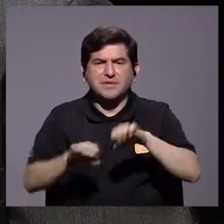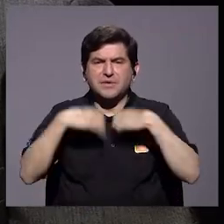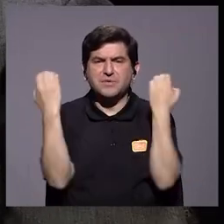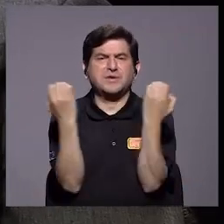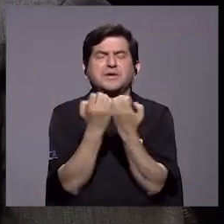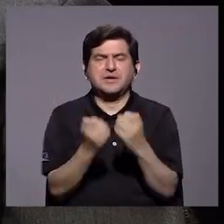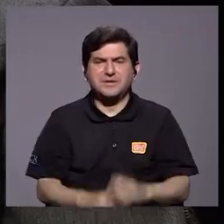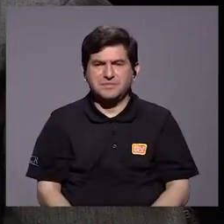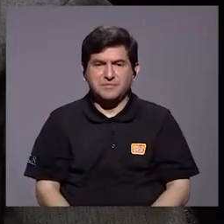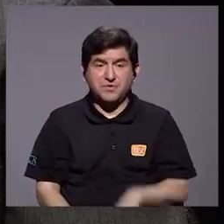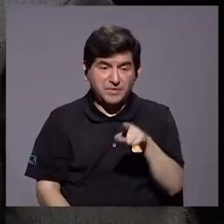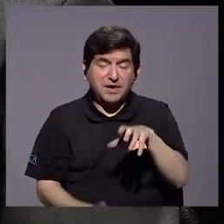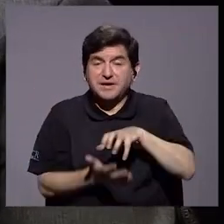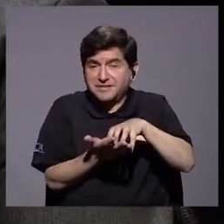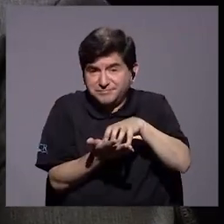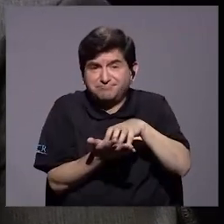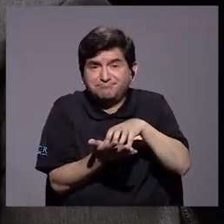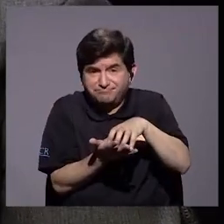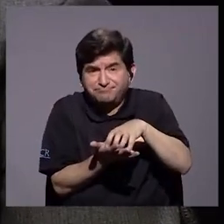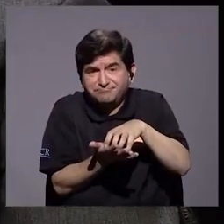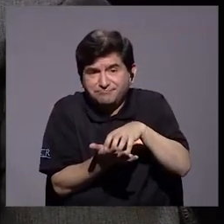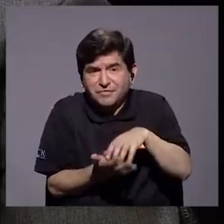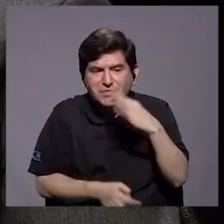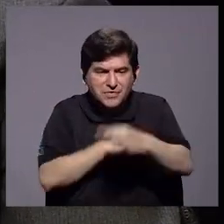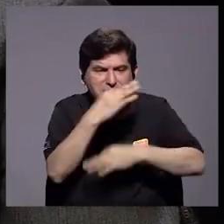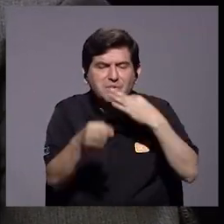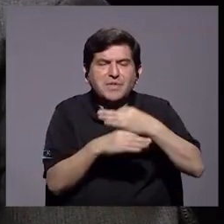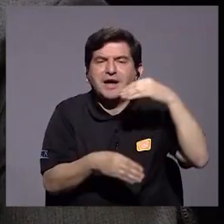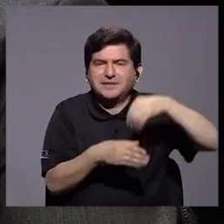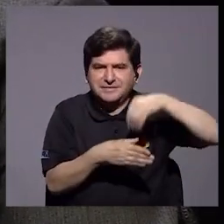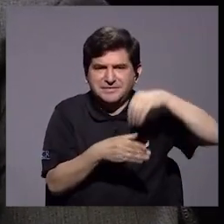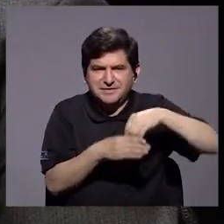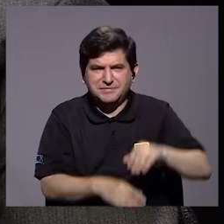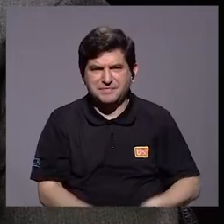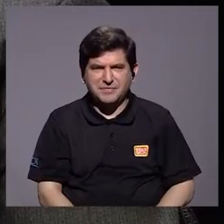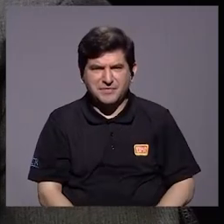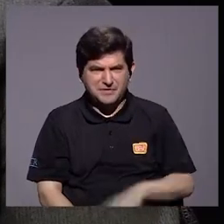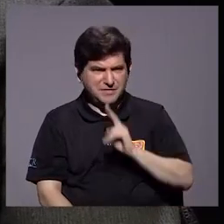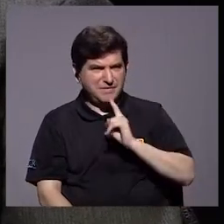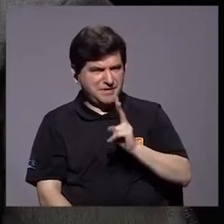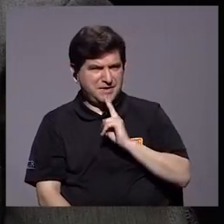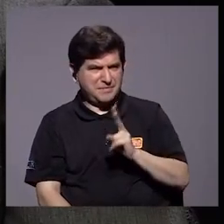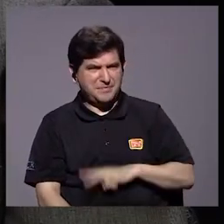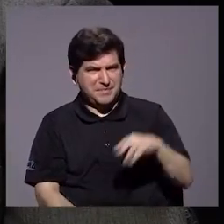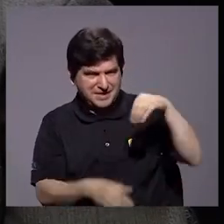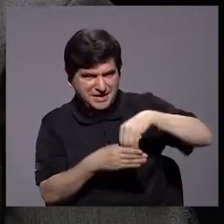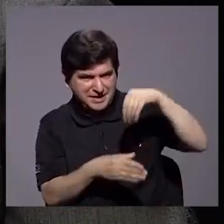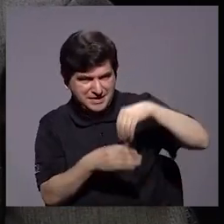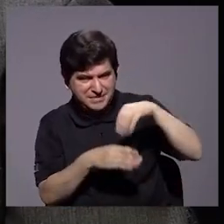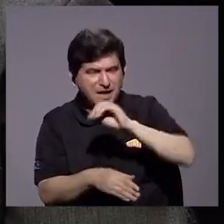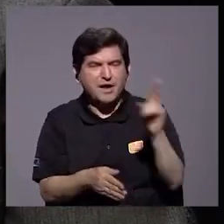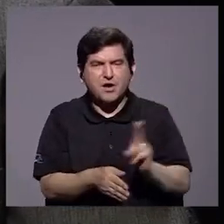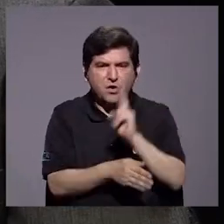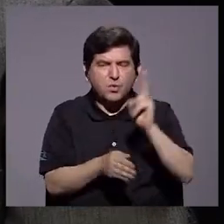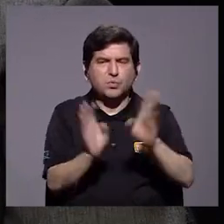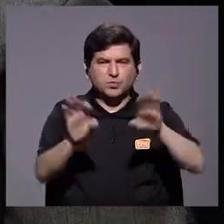las grandes dudas que él es ese tipo de inversión porque ustedes realmente estarán invirtiendo o estarán utilizando ese equipo para otra